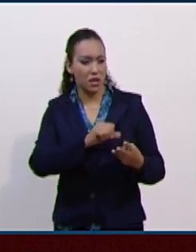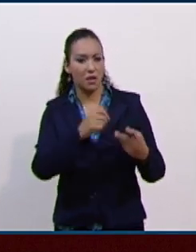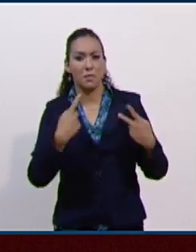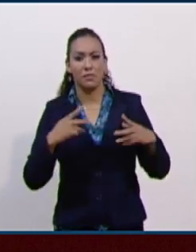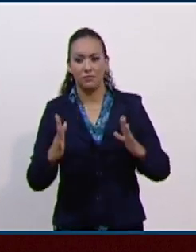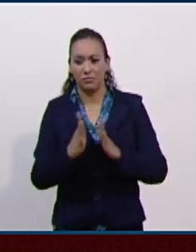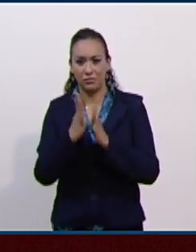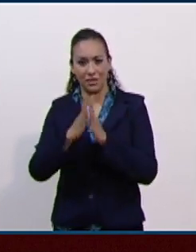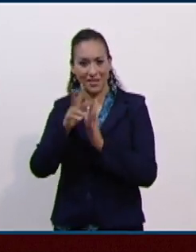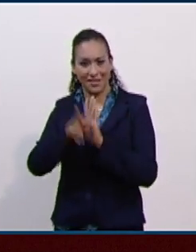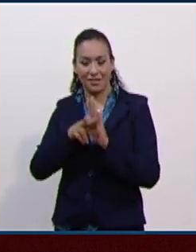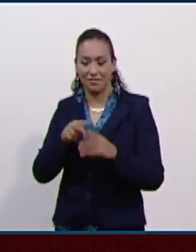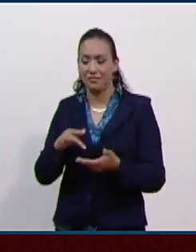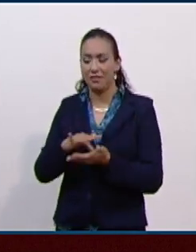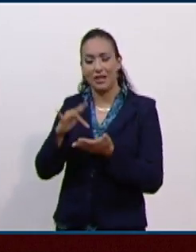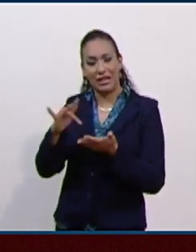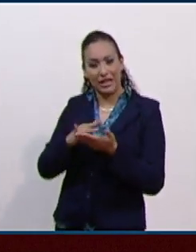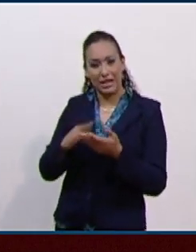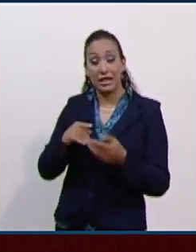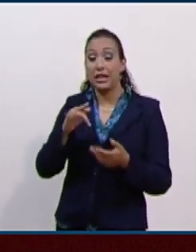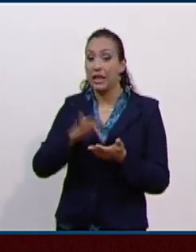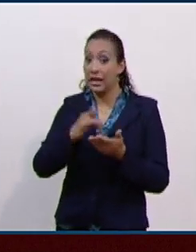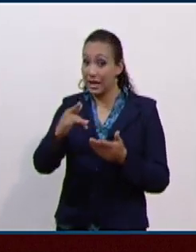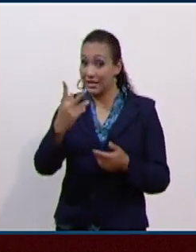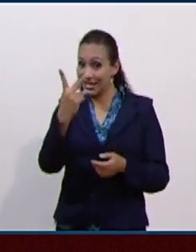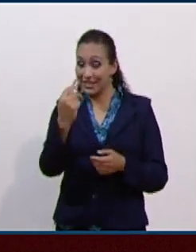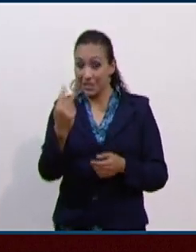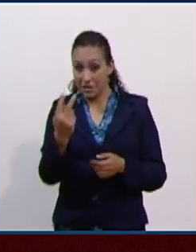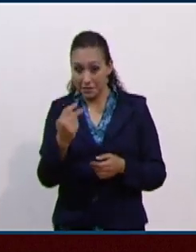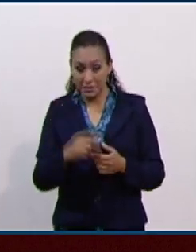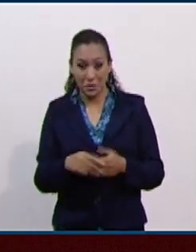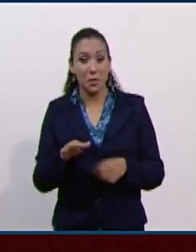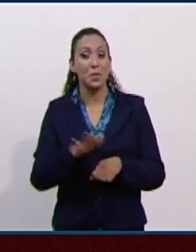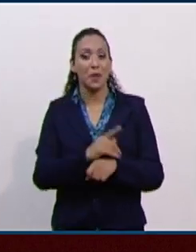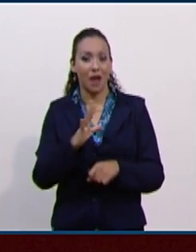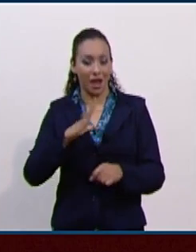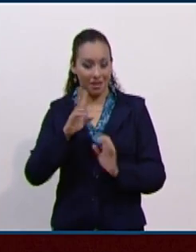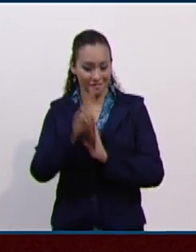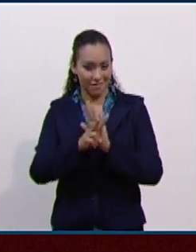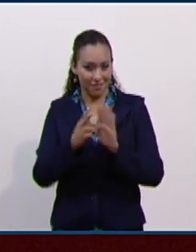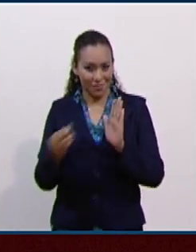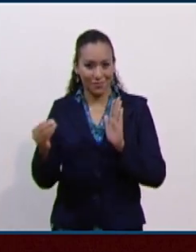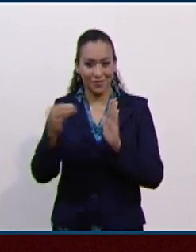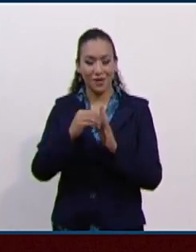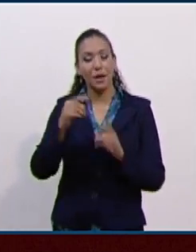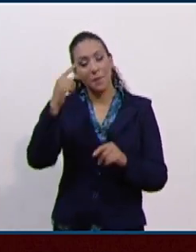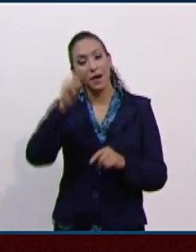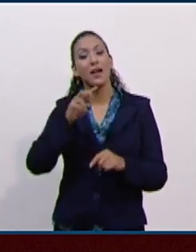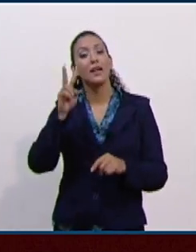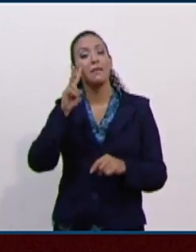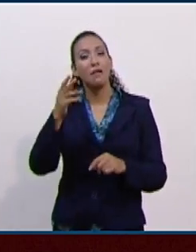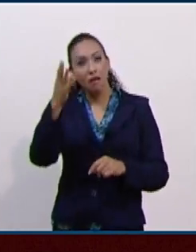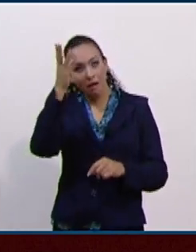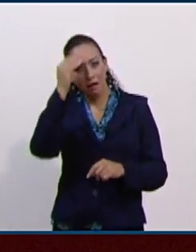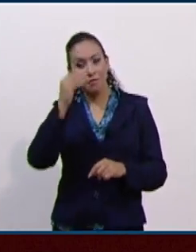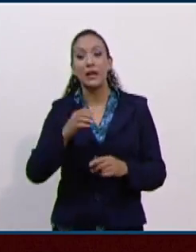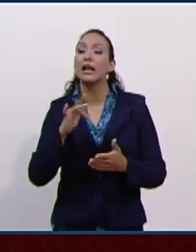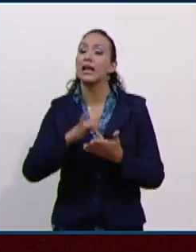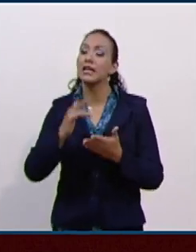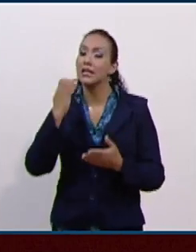Agradecemos muchísimo desde el canal del Poder Judicial de la Federación el apoyo que nos ha dado para esto el Colegio de